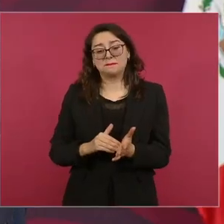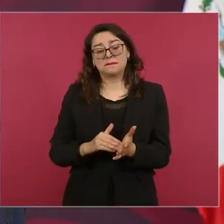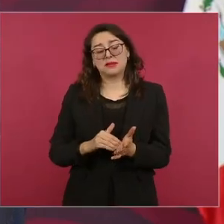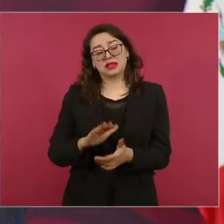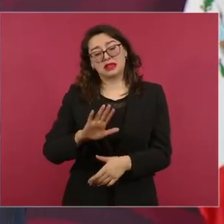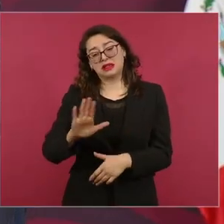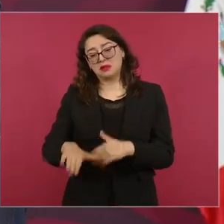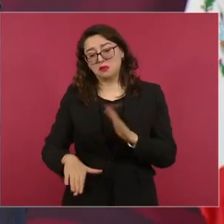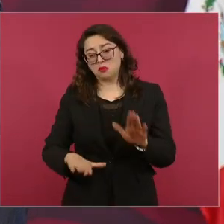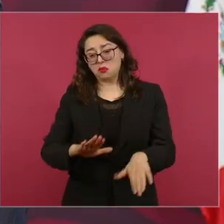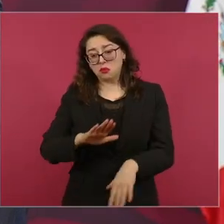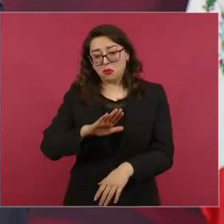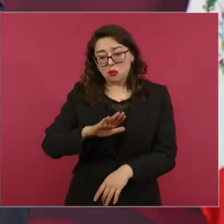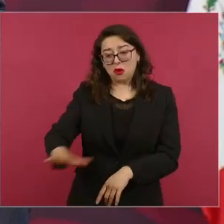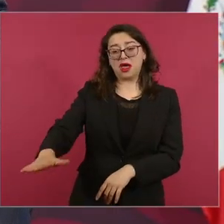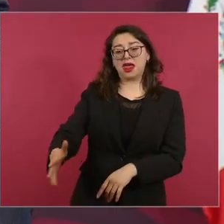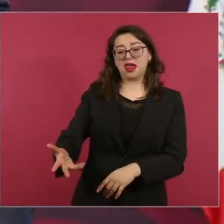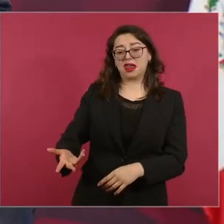muertos.